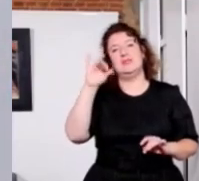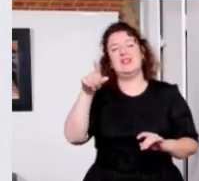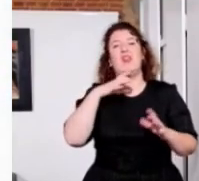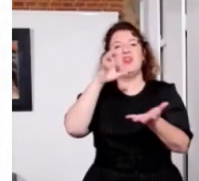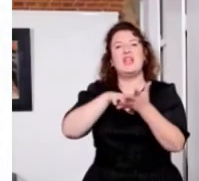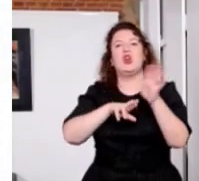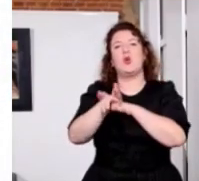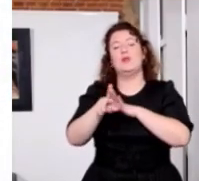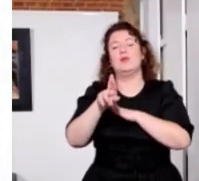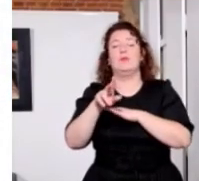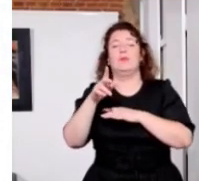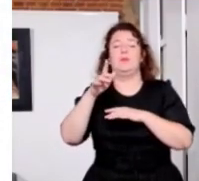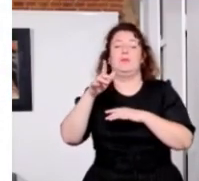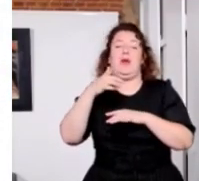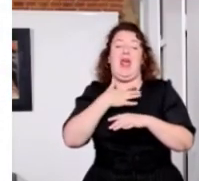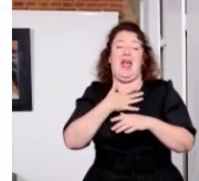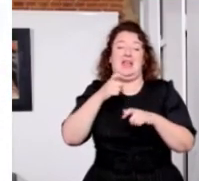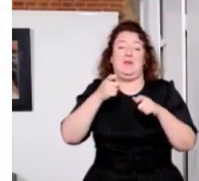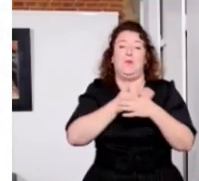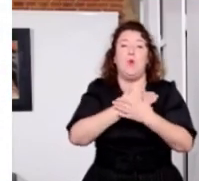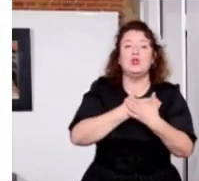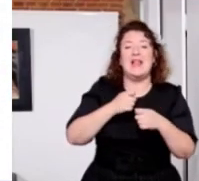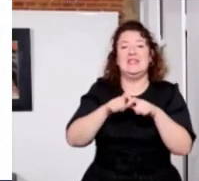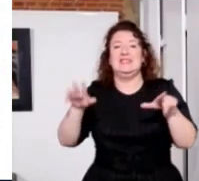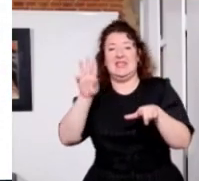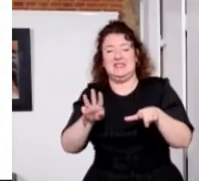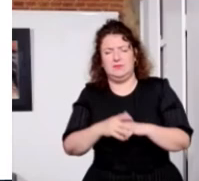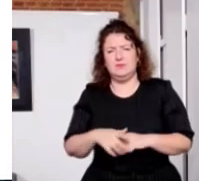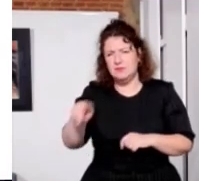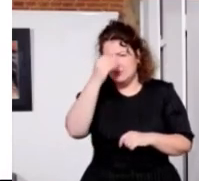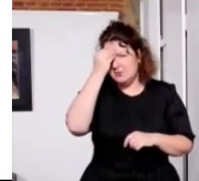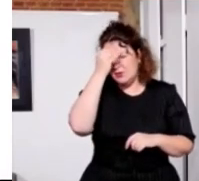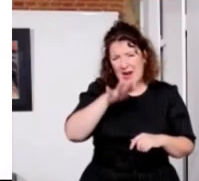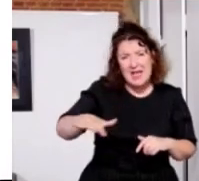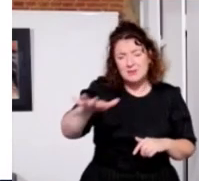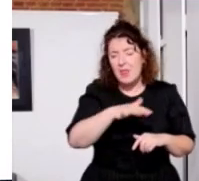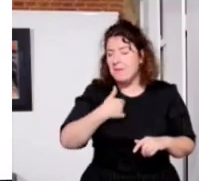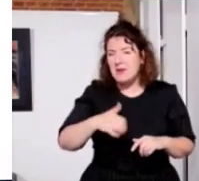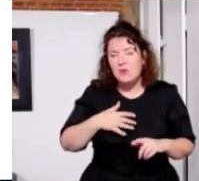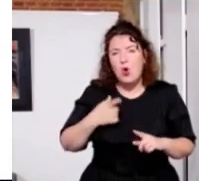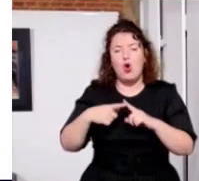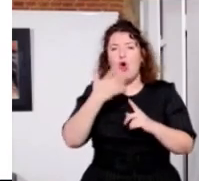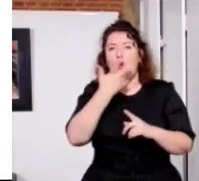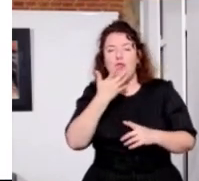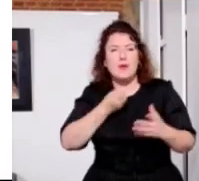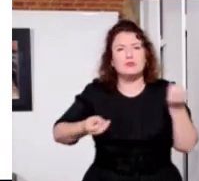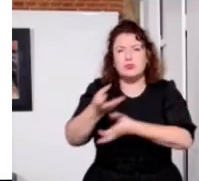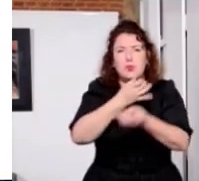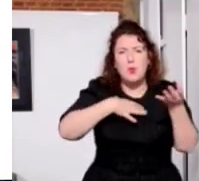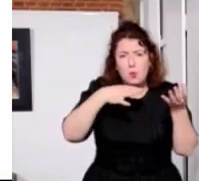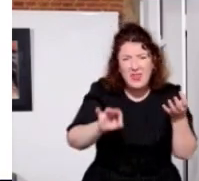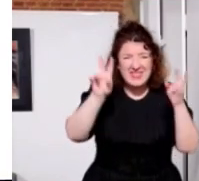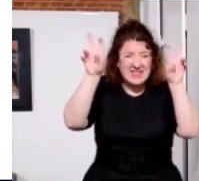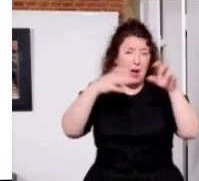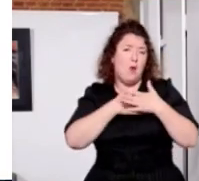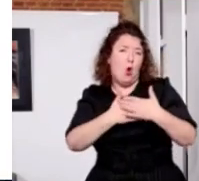para el voluntariado y el tercer sector. ¿Has pensado alguna vez en disponer de un espacio donde encontrar y compartir conocimiento sobre voluntariado? ¿Una